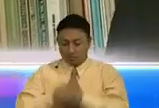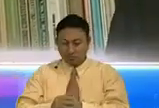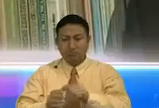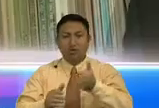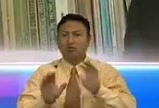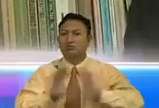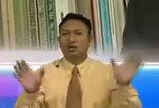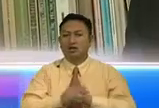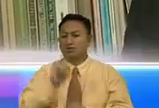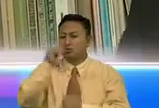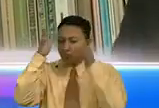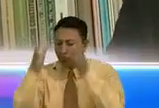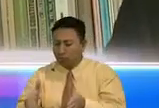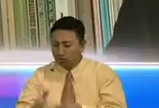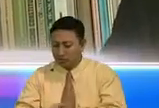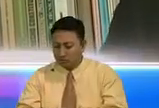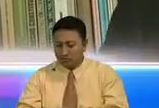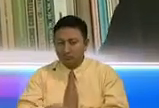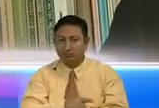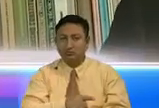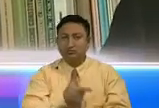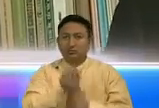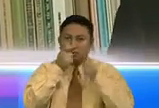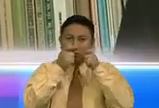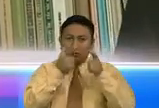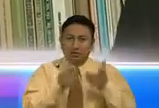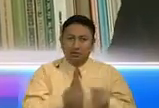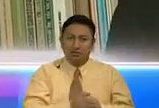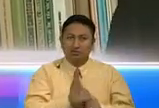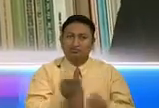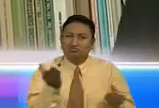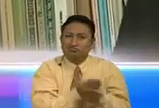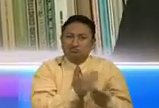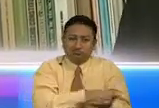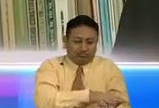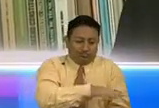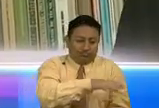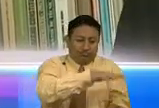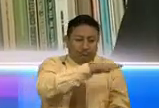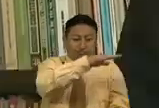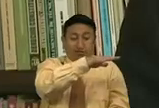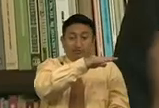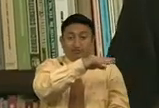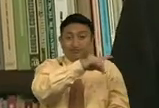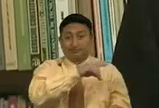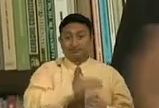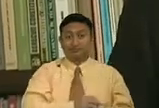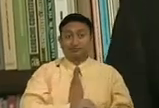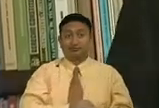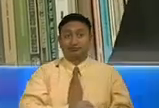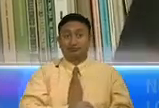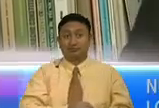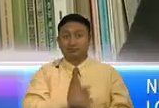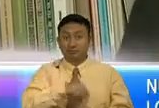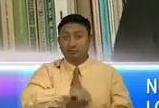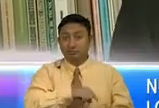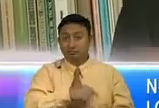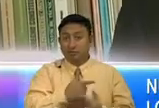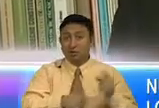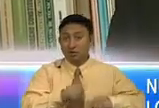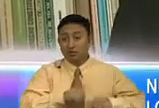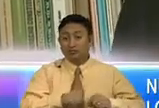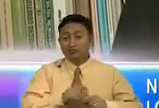Ecuador. Entonces, Fiscalía ha pasado por unos tramos muy complejos en materia institucional. Los continuos encargos y desencargos